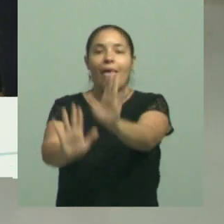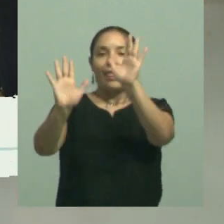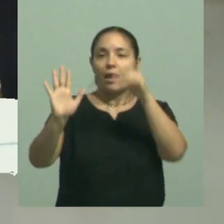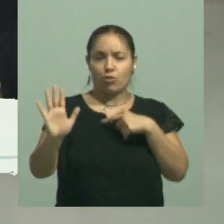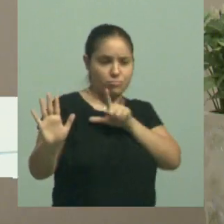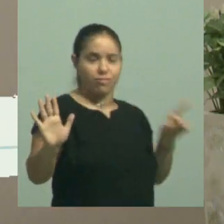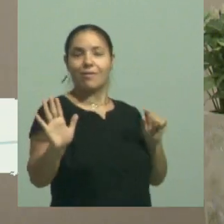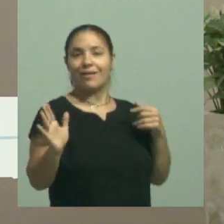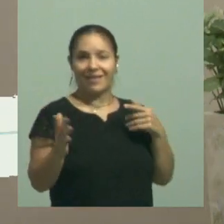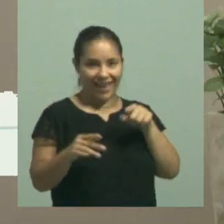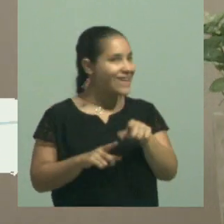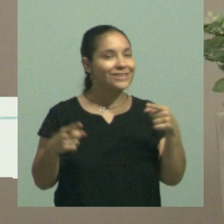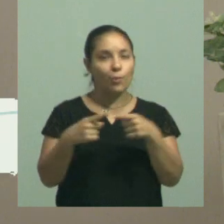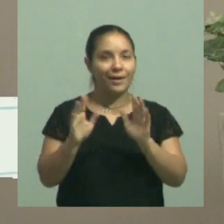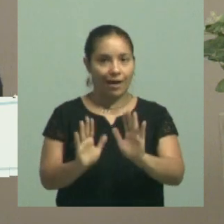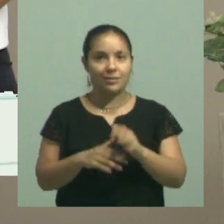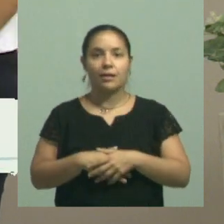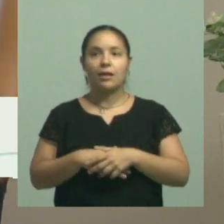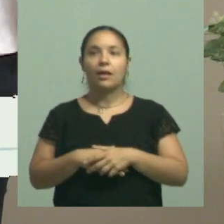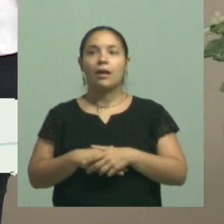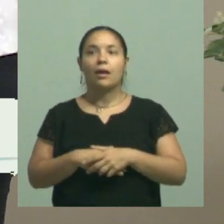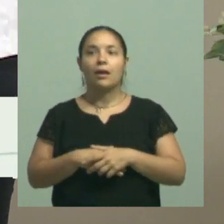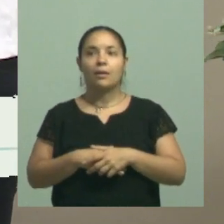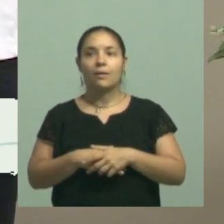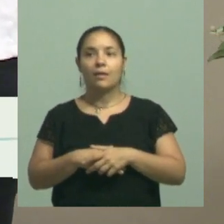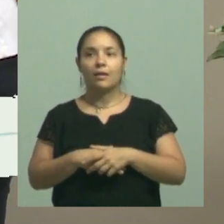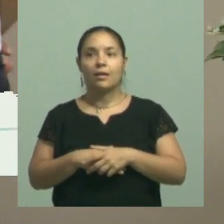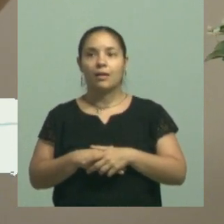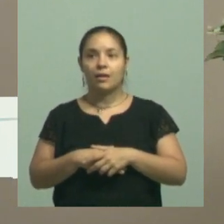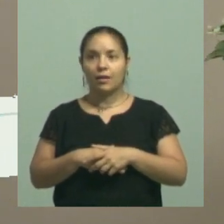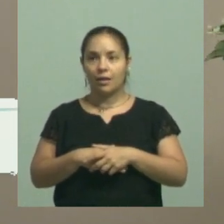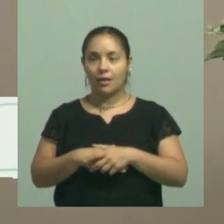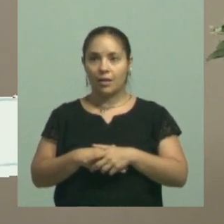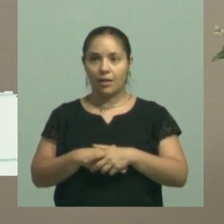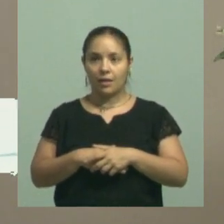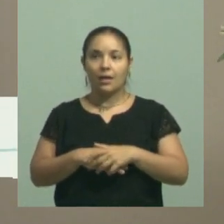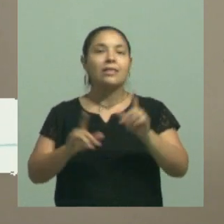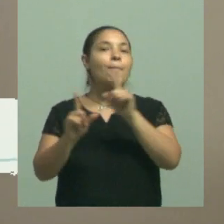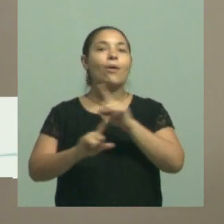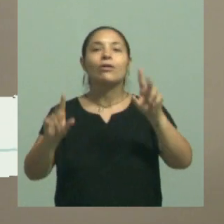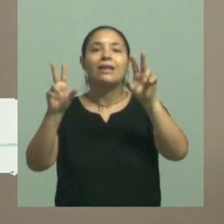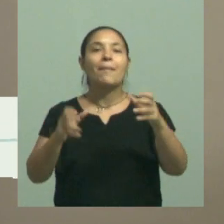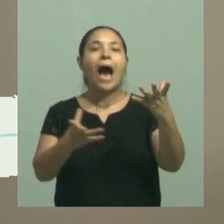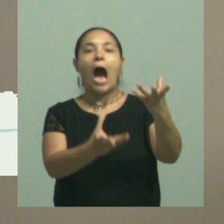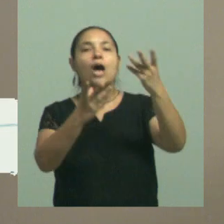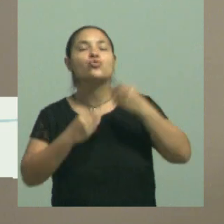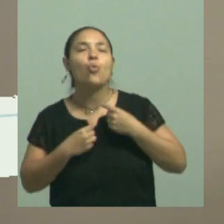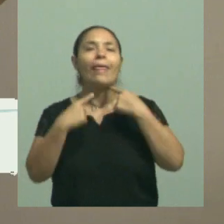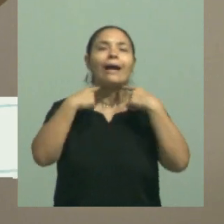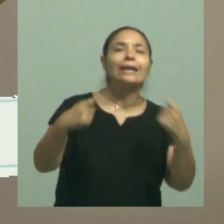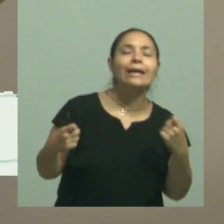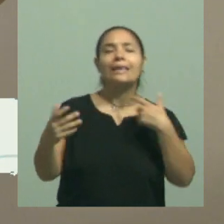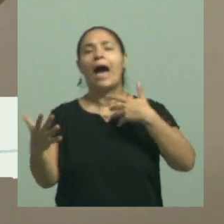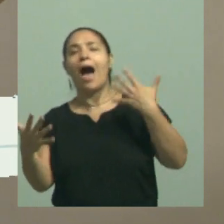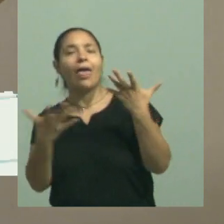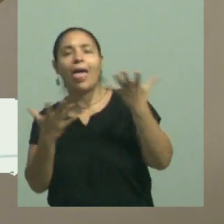en el ayuda nosotros decimos una cosa. No pidan nunca ayuda, auxilio, socorro, porque no sale nadie. Ah, ¿no? No, lo más común es